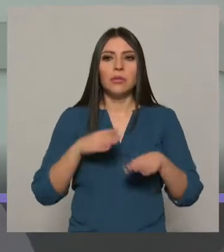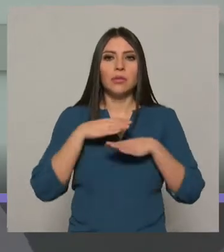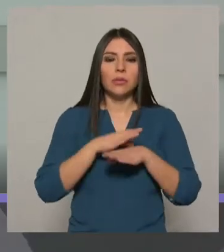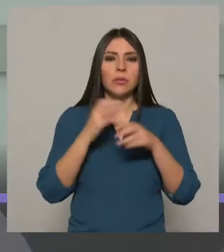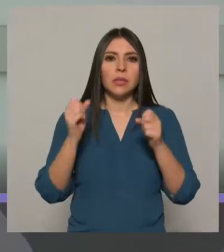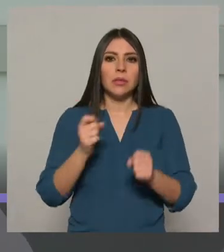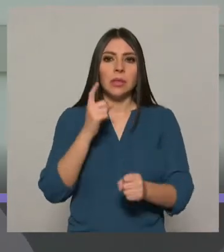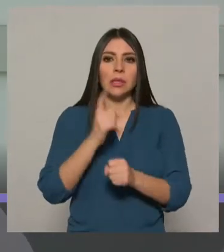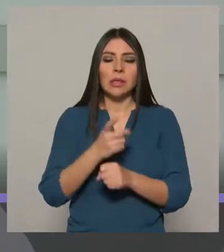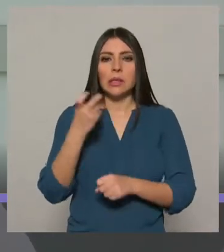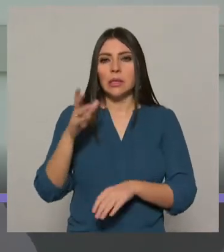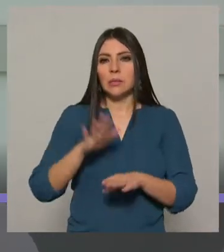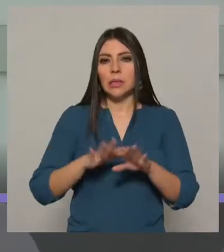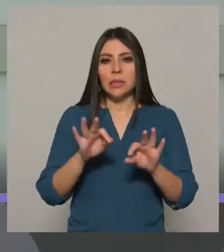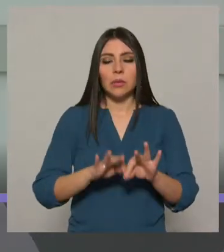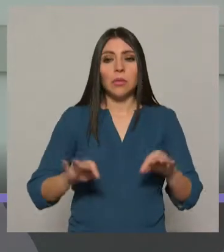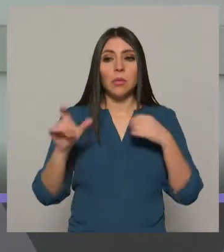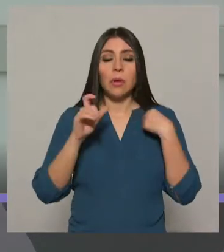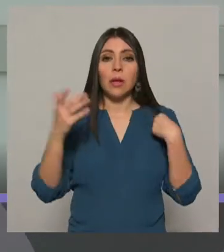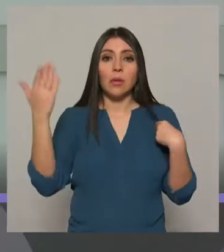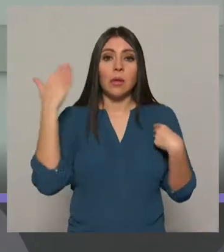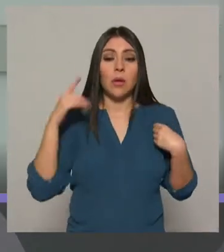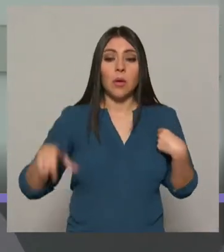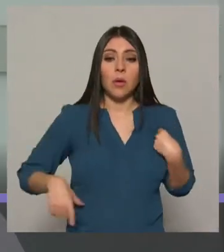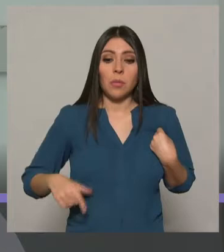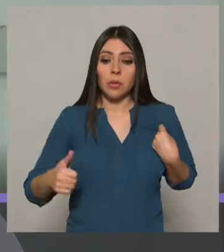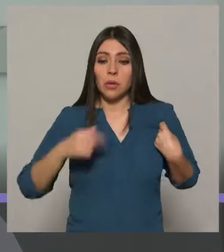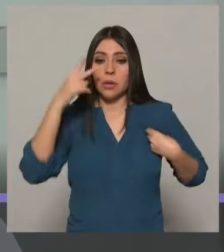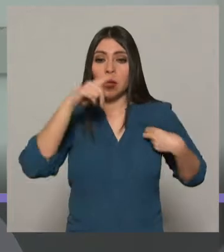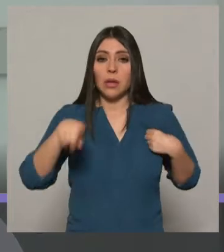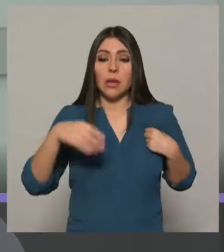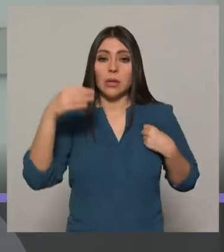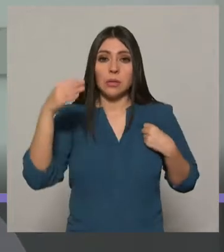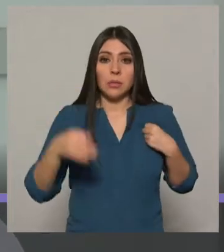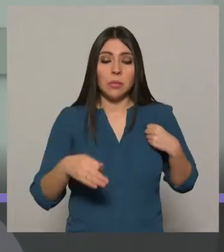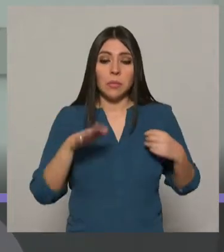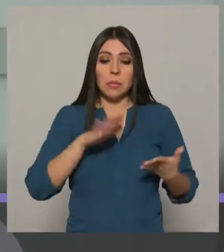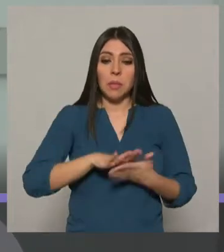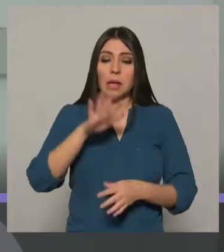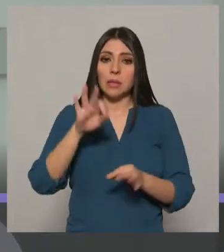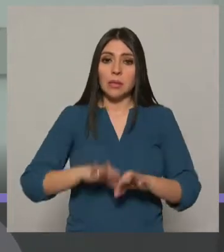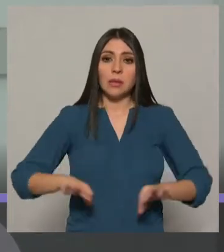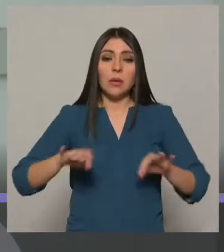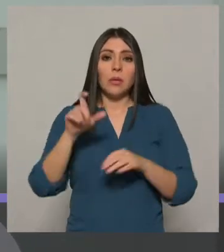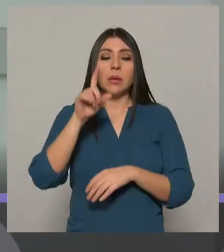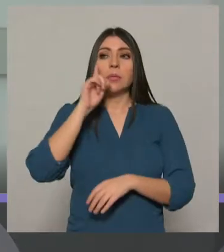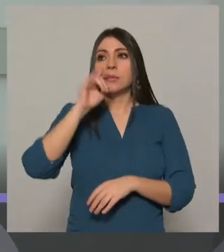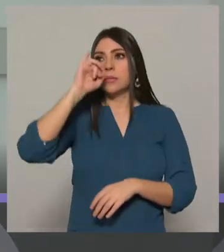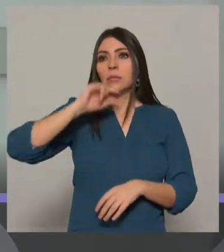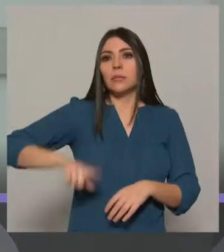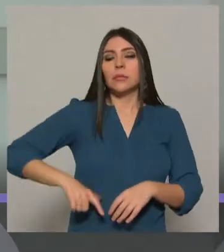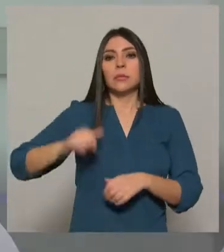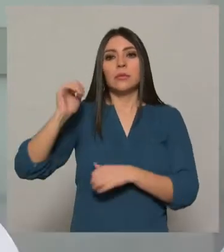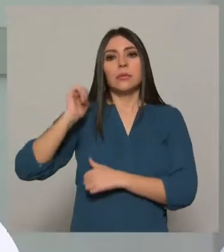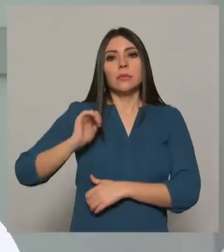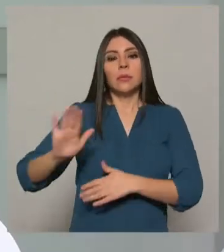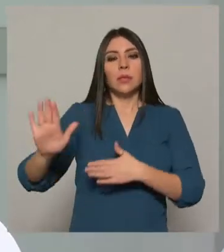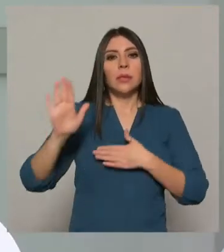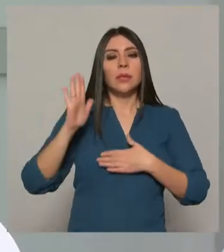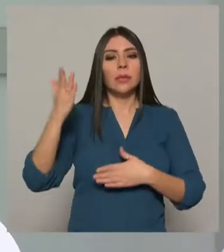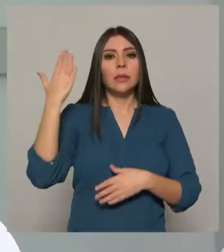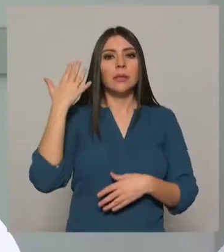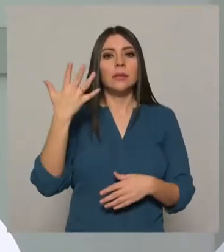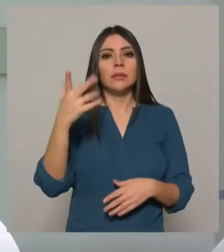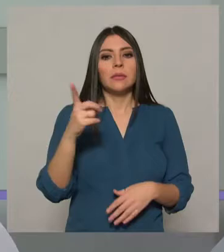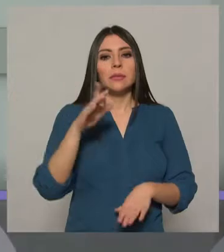sido una prioridad desde que asumimos el gobierno capitalino. Desde que la jefa de gobierno tomó protesta el 5 de diciembre, su